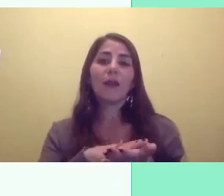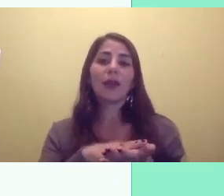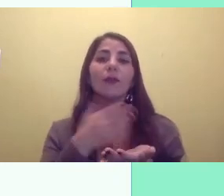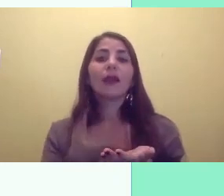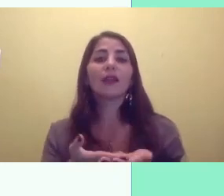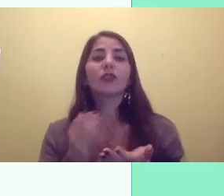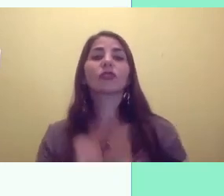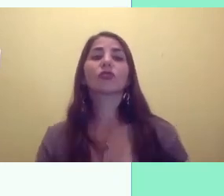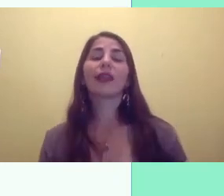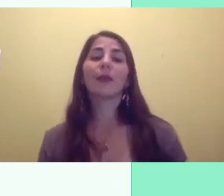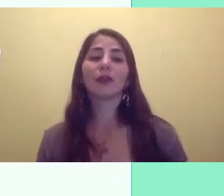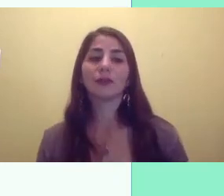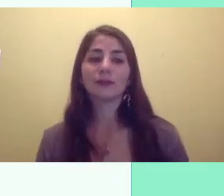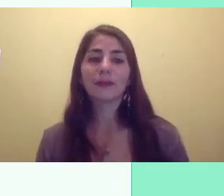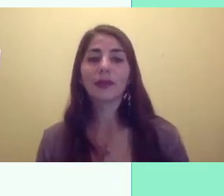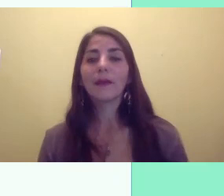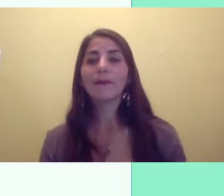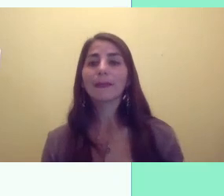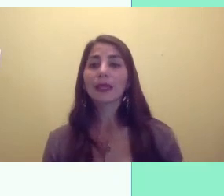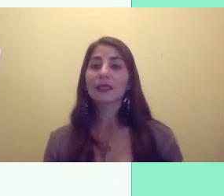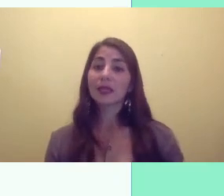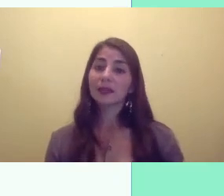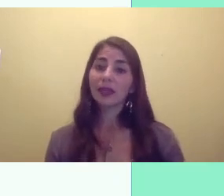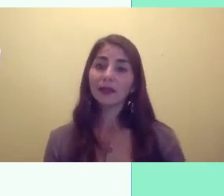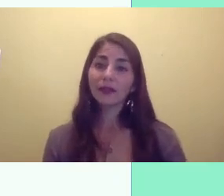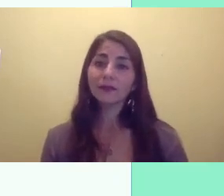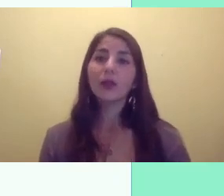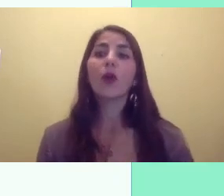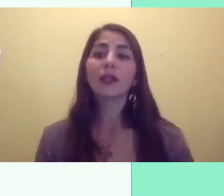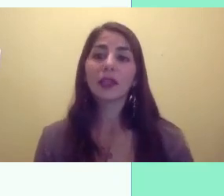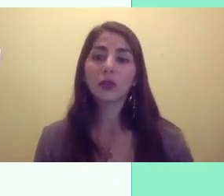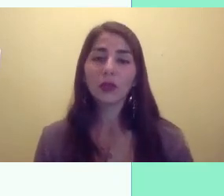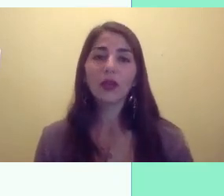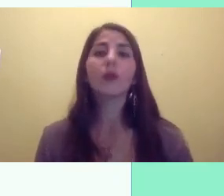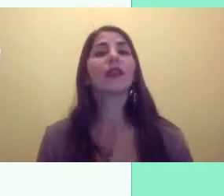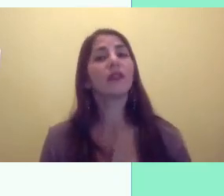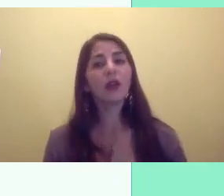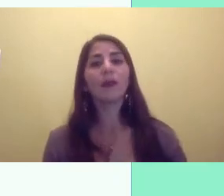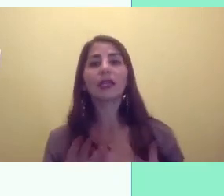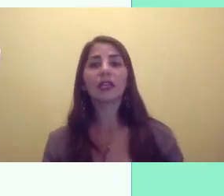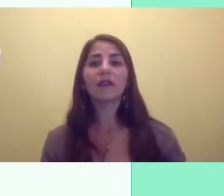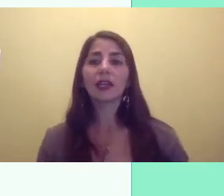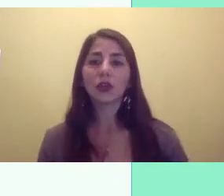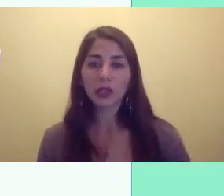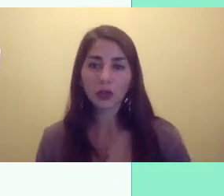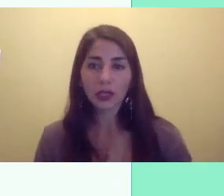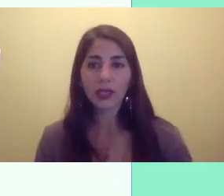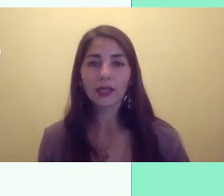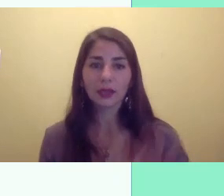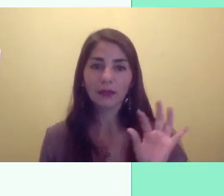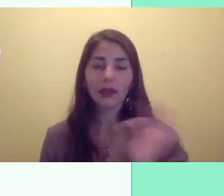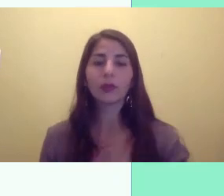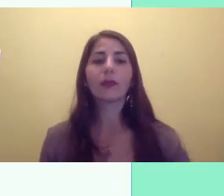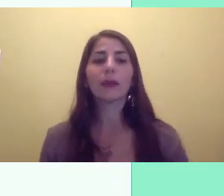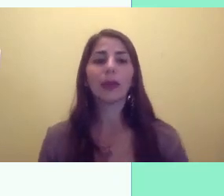contacto de la palma y el dorso de la mano. ¿Ya? ¿Se entiende? Cualquier duda, como les digo, me escriben al correo